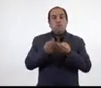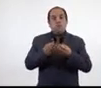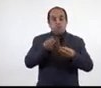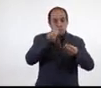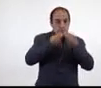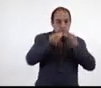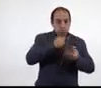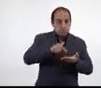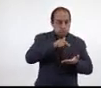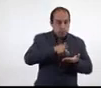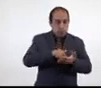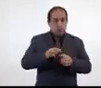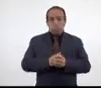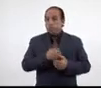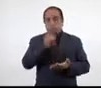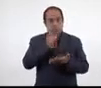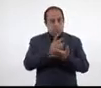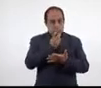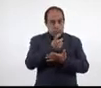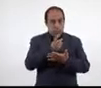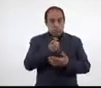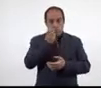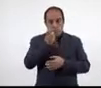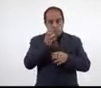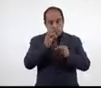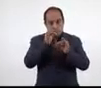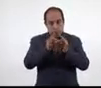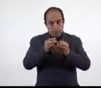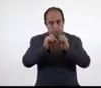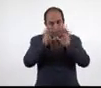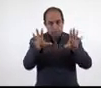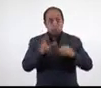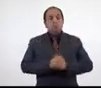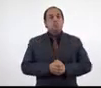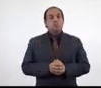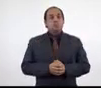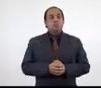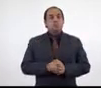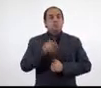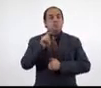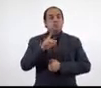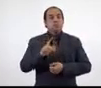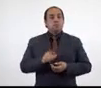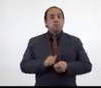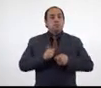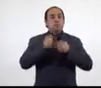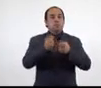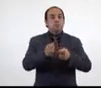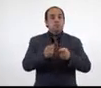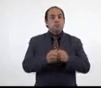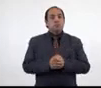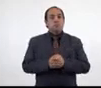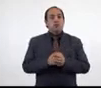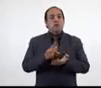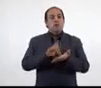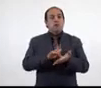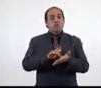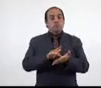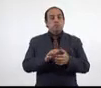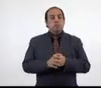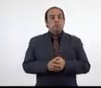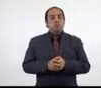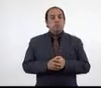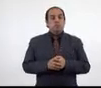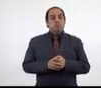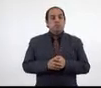sitio. No solo eso, y quiero ser muy puntual, también hemos dado medidas de alojamiento en especie. Me refiero que hasta